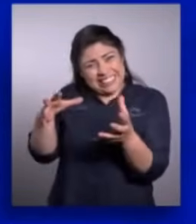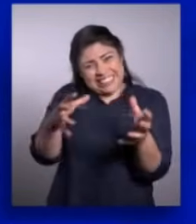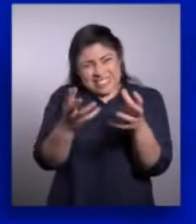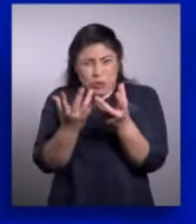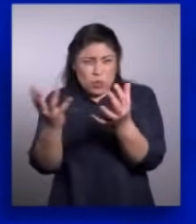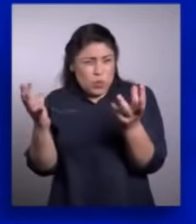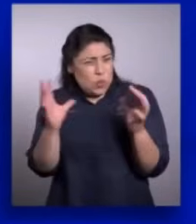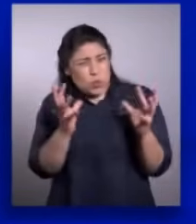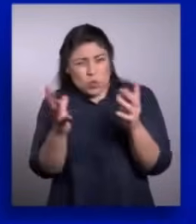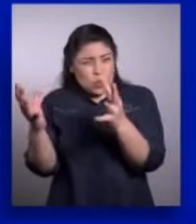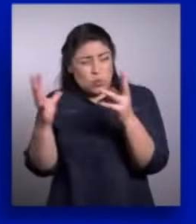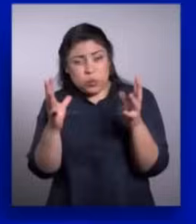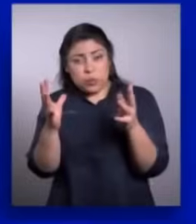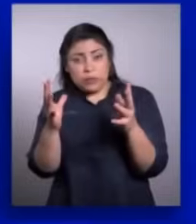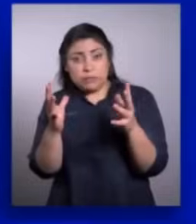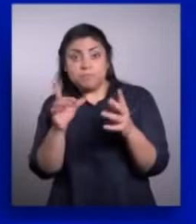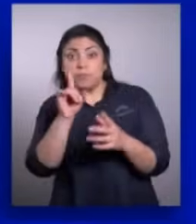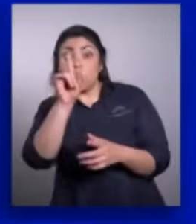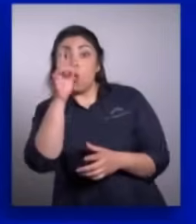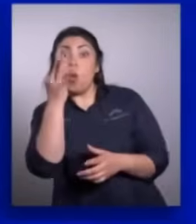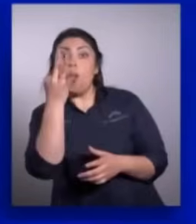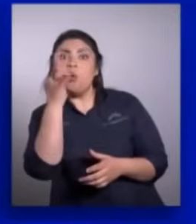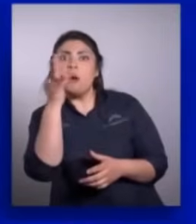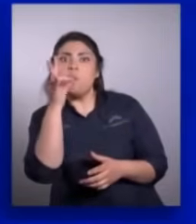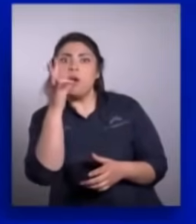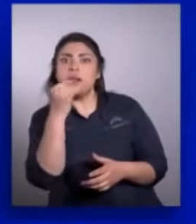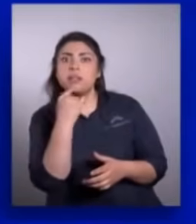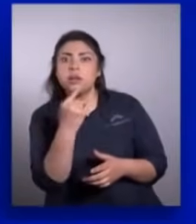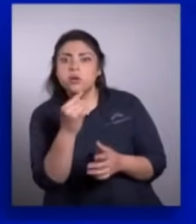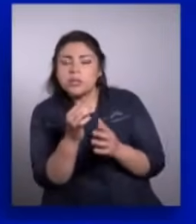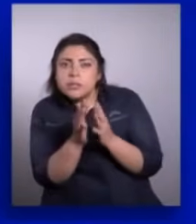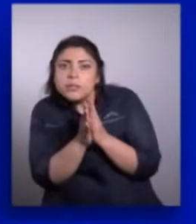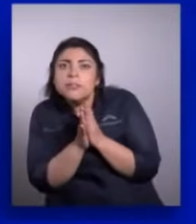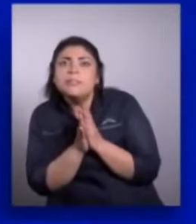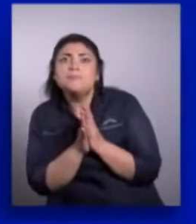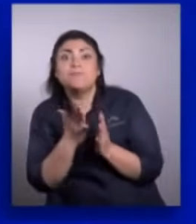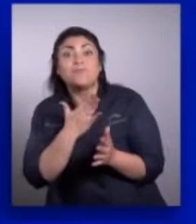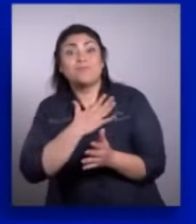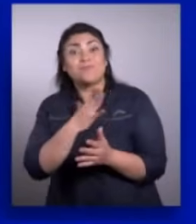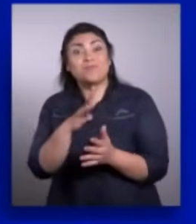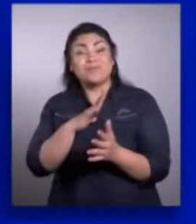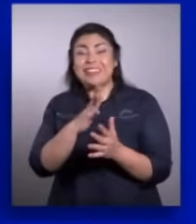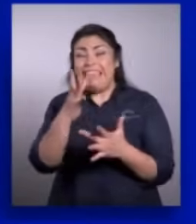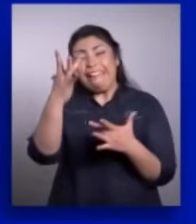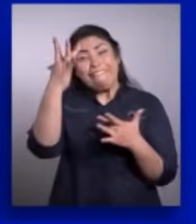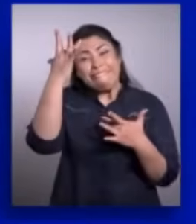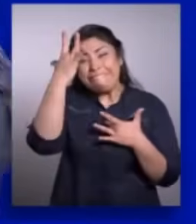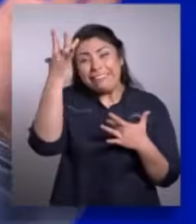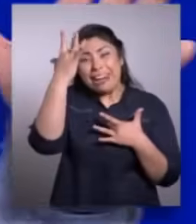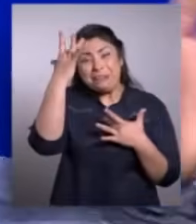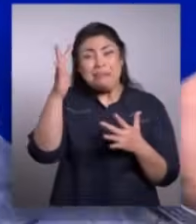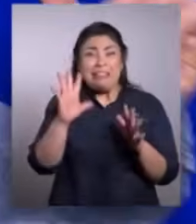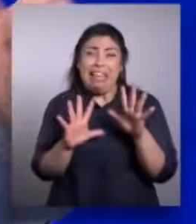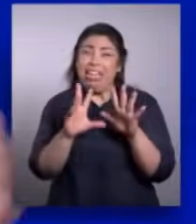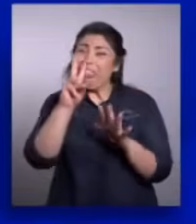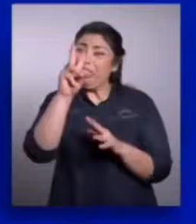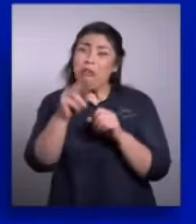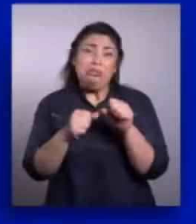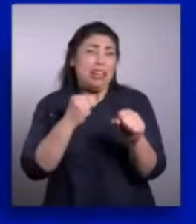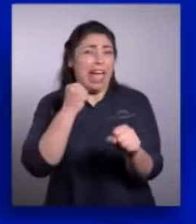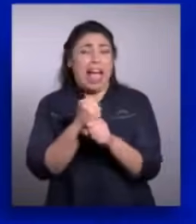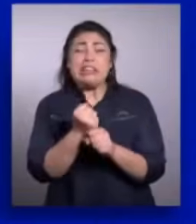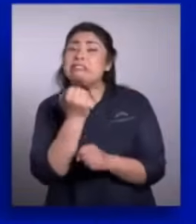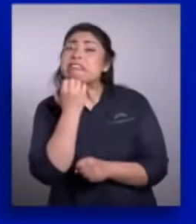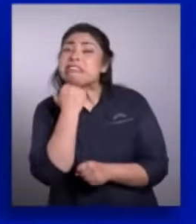dijo Si tan solo toco su manto quedaré sana De un azote de un flujo de sangre por 12 años